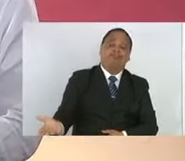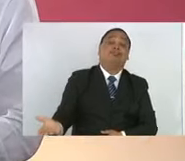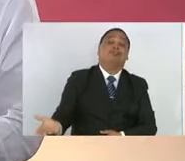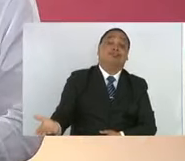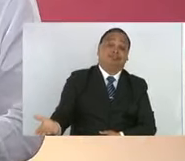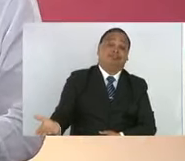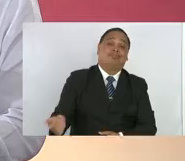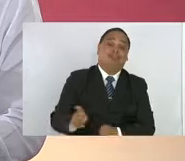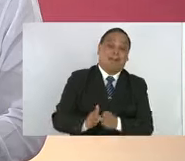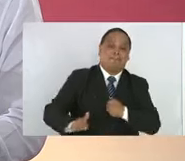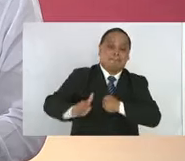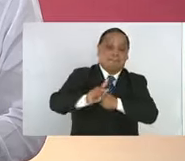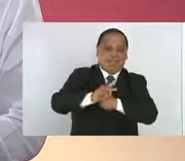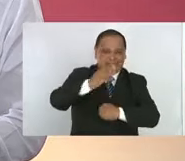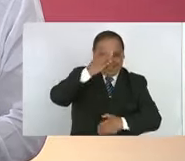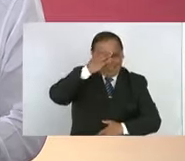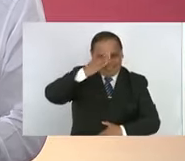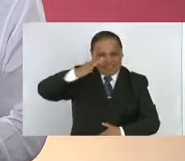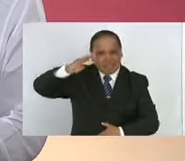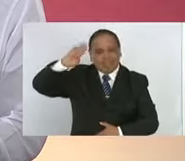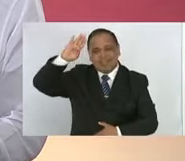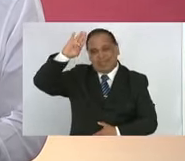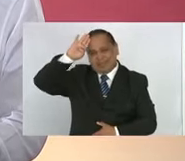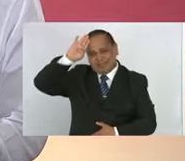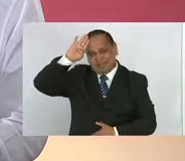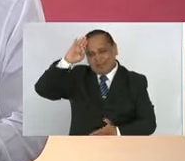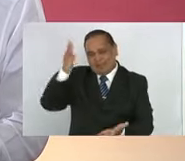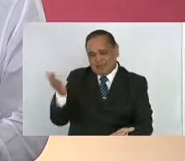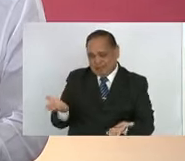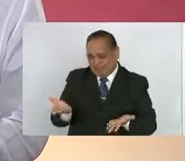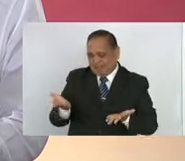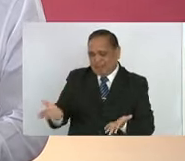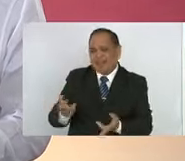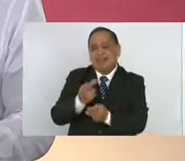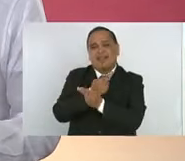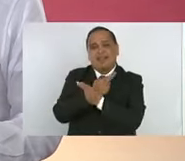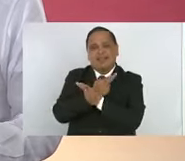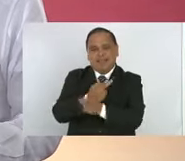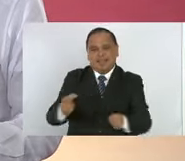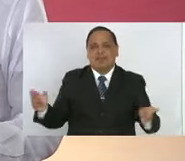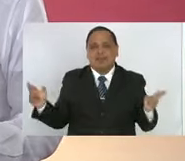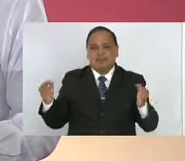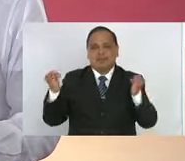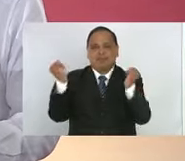Cuba su movimiento revolucionario y sus